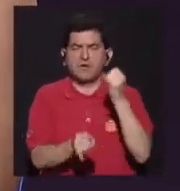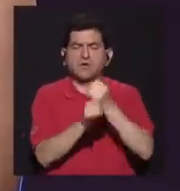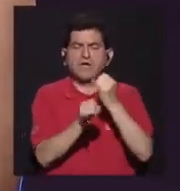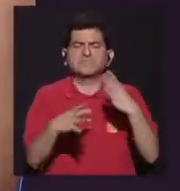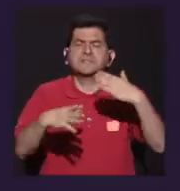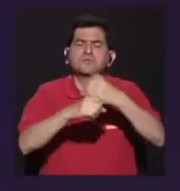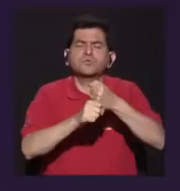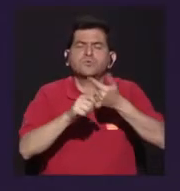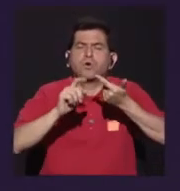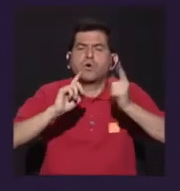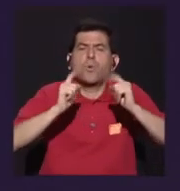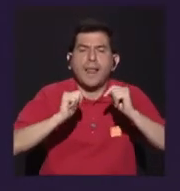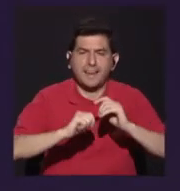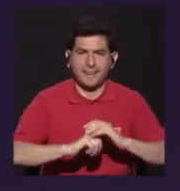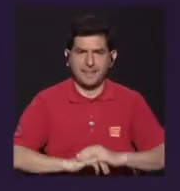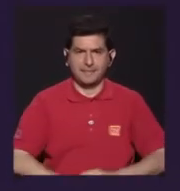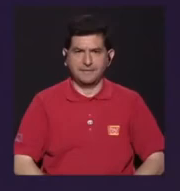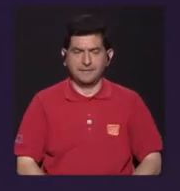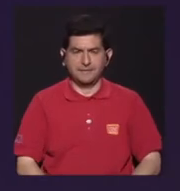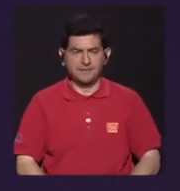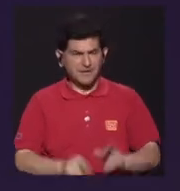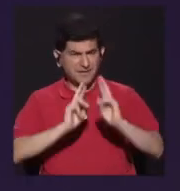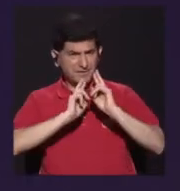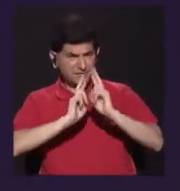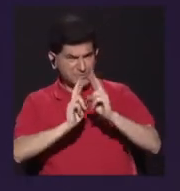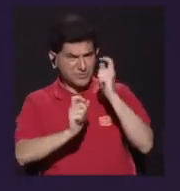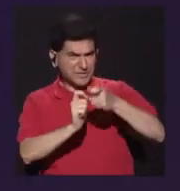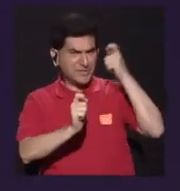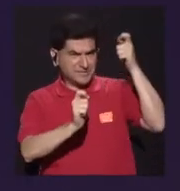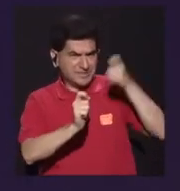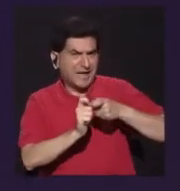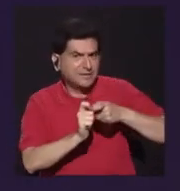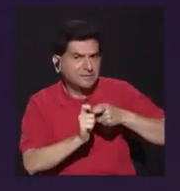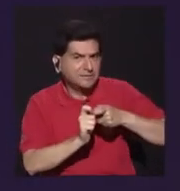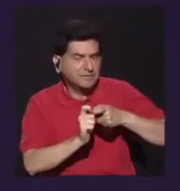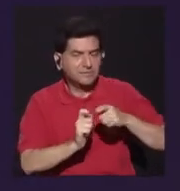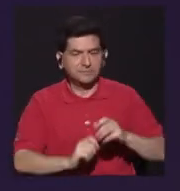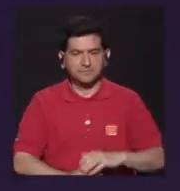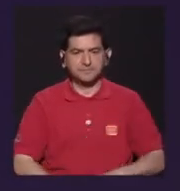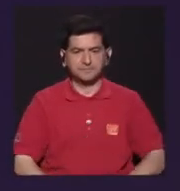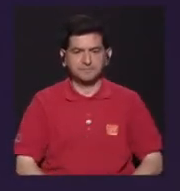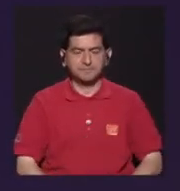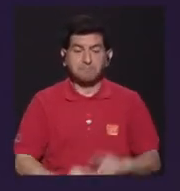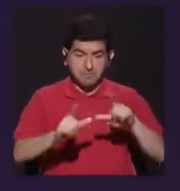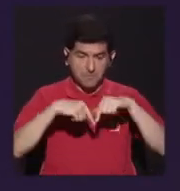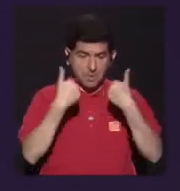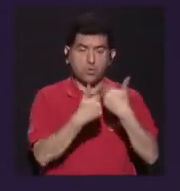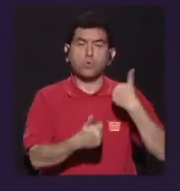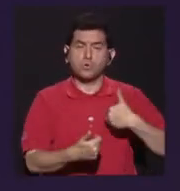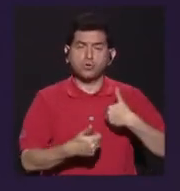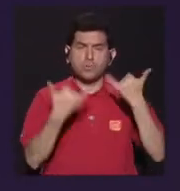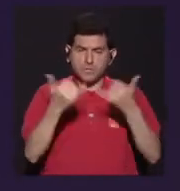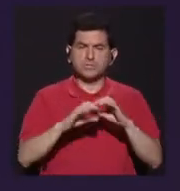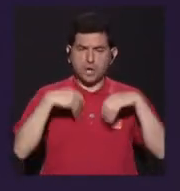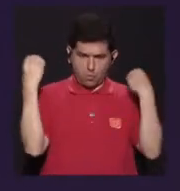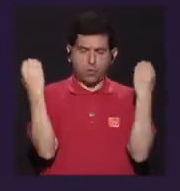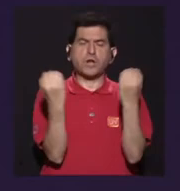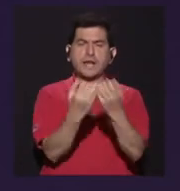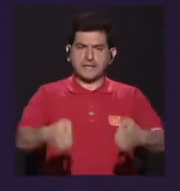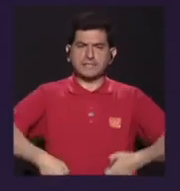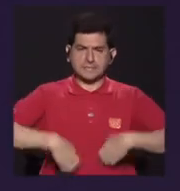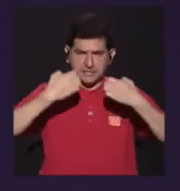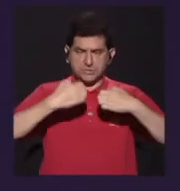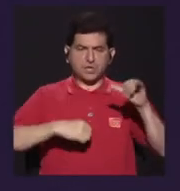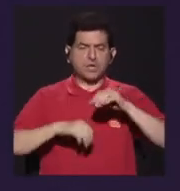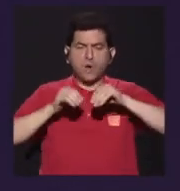instituto? Así como resultados puntuales, grupos de hombres organizados, ¿verdad? Tanto así